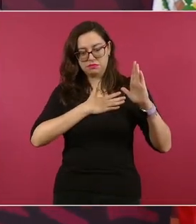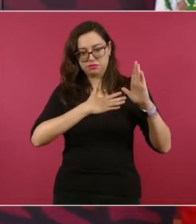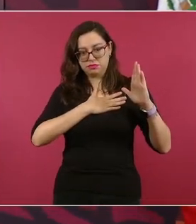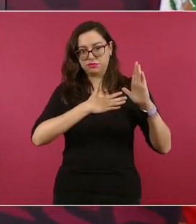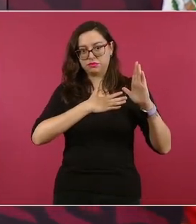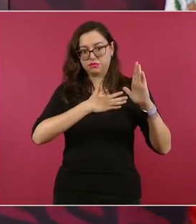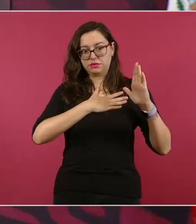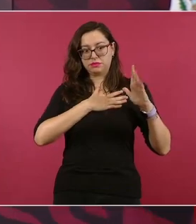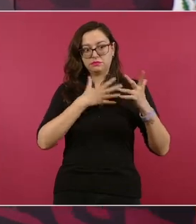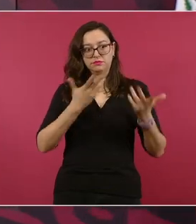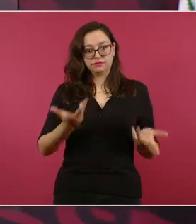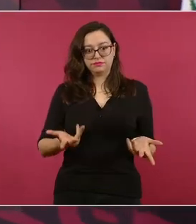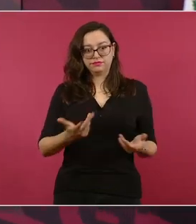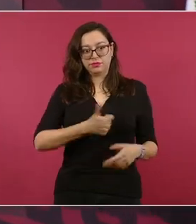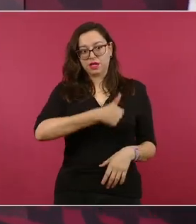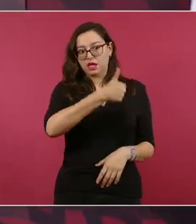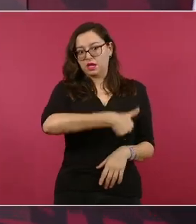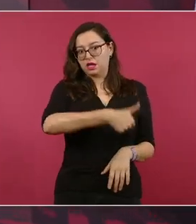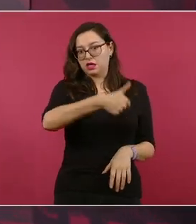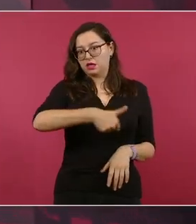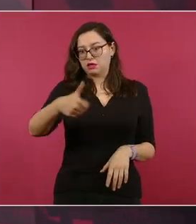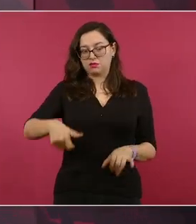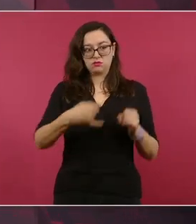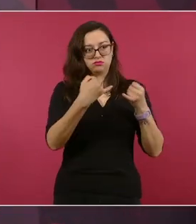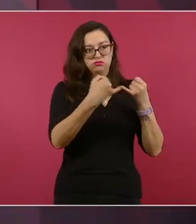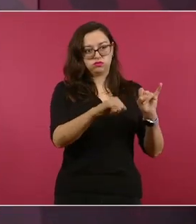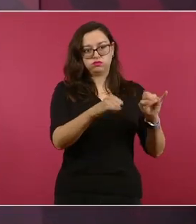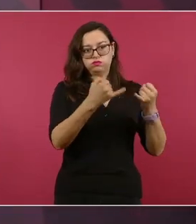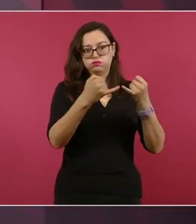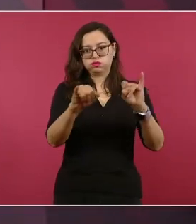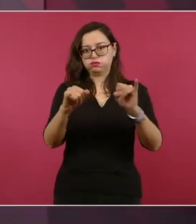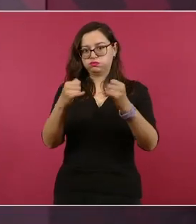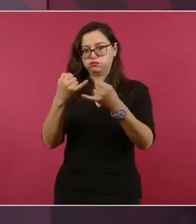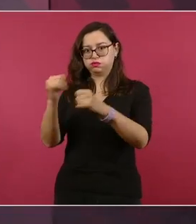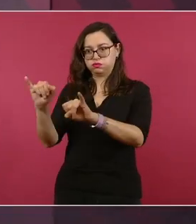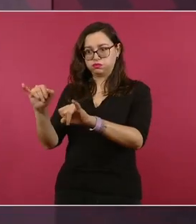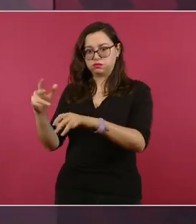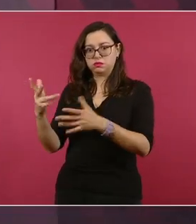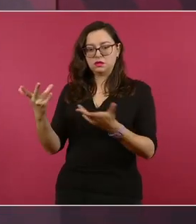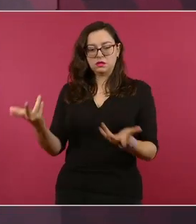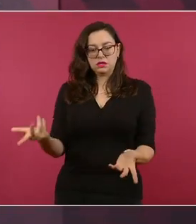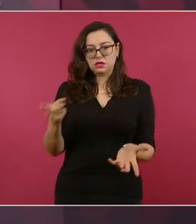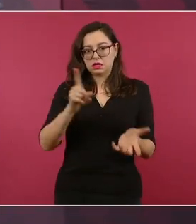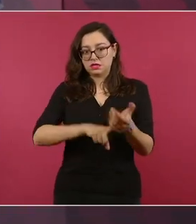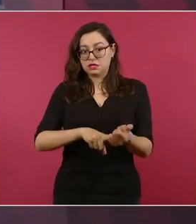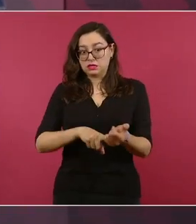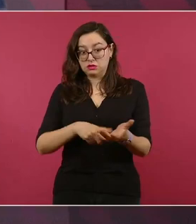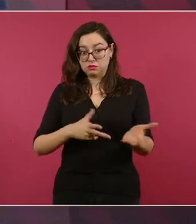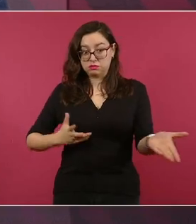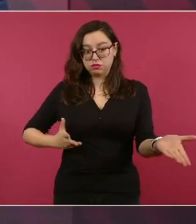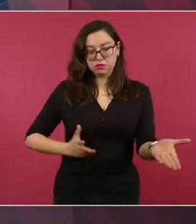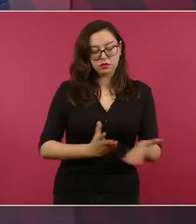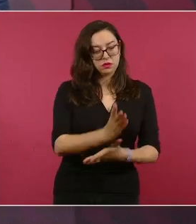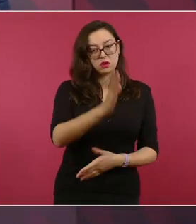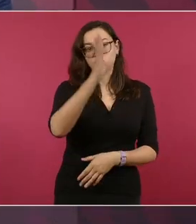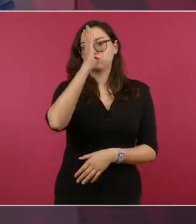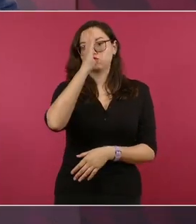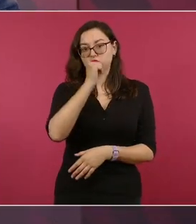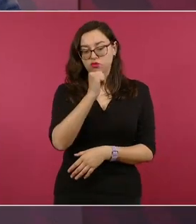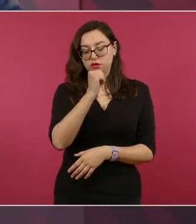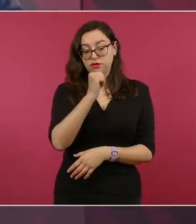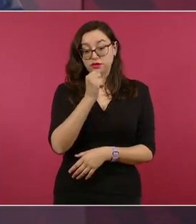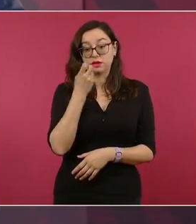independencia y garantizar la soberanía de esos espacios. Eso es lo